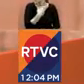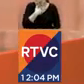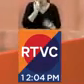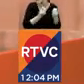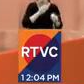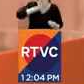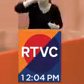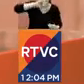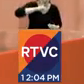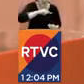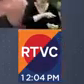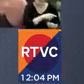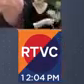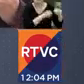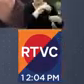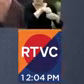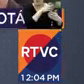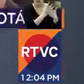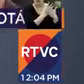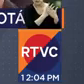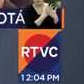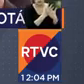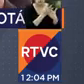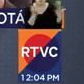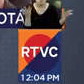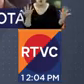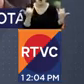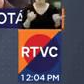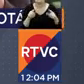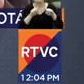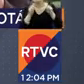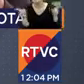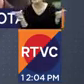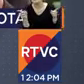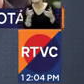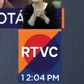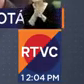Nación con Lisa Díaz. ¿Qué otros detalles se conocen sobre este caso, Lisa?